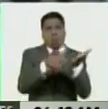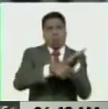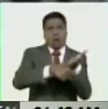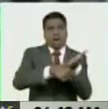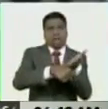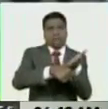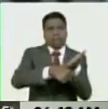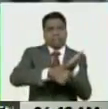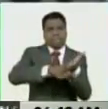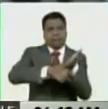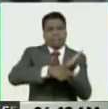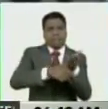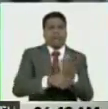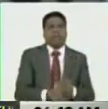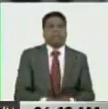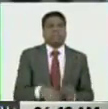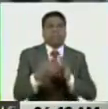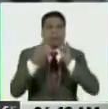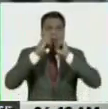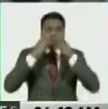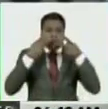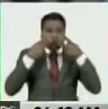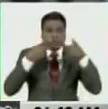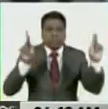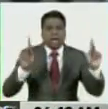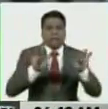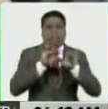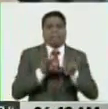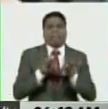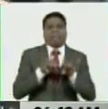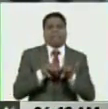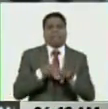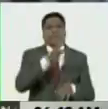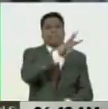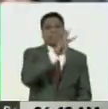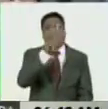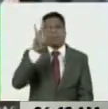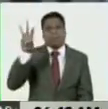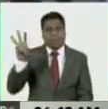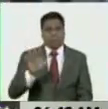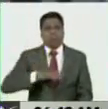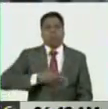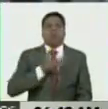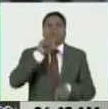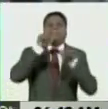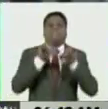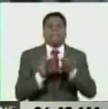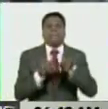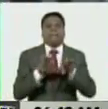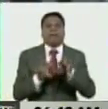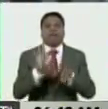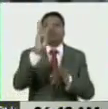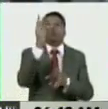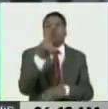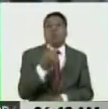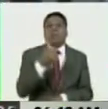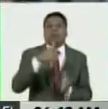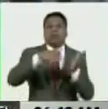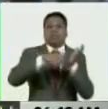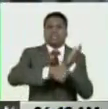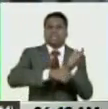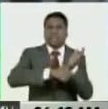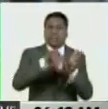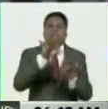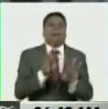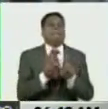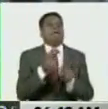Consejo Nacional Electoral va a publicar un link donde tú podrás con tu número de cédula